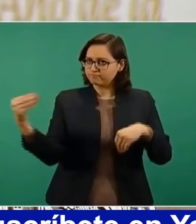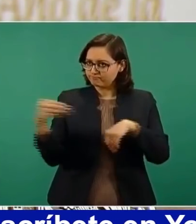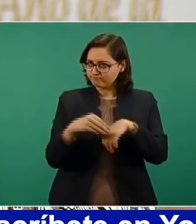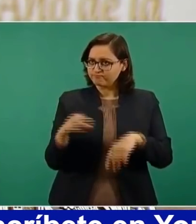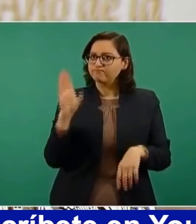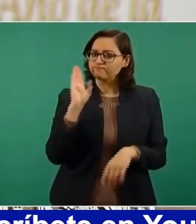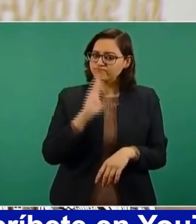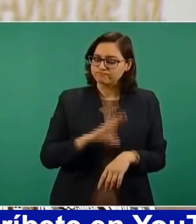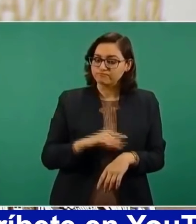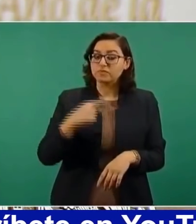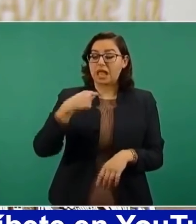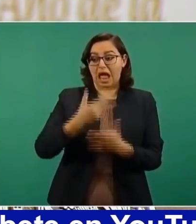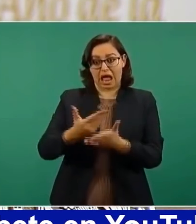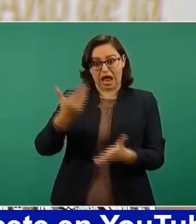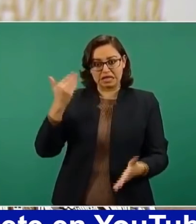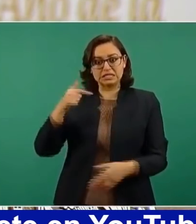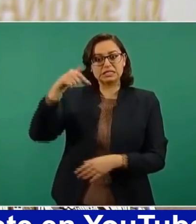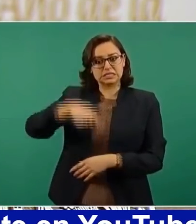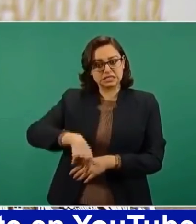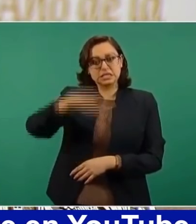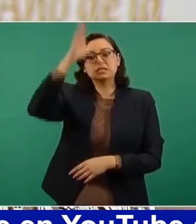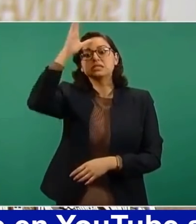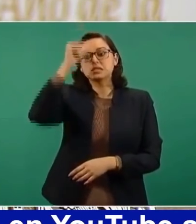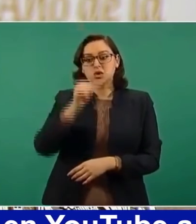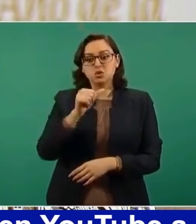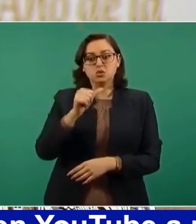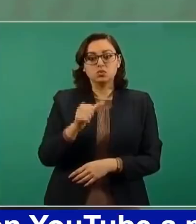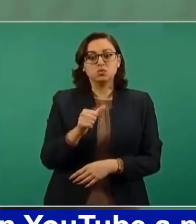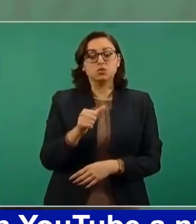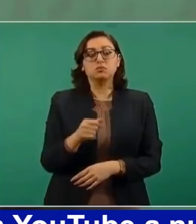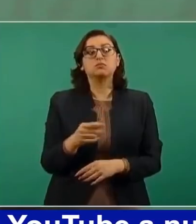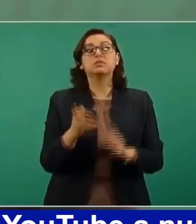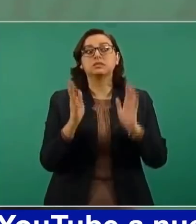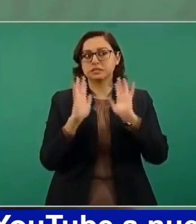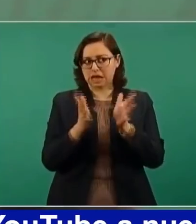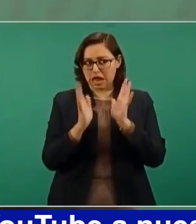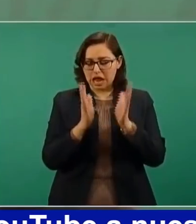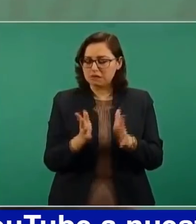repito, que la gasolinera que se encuentre